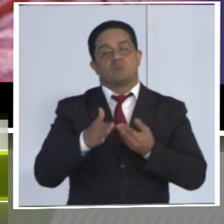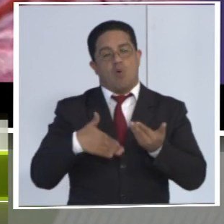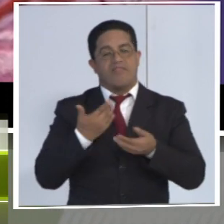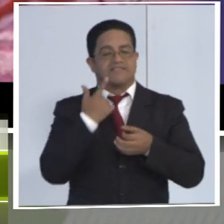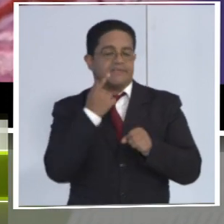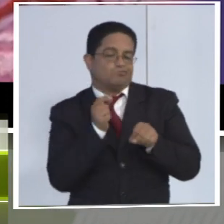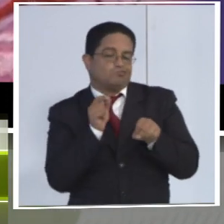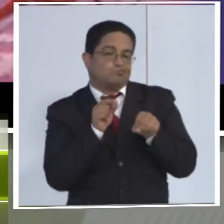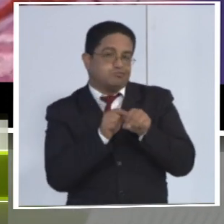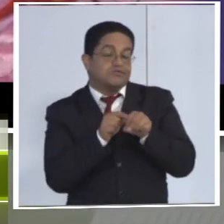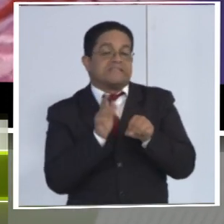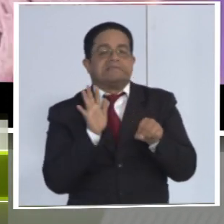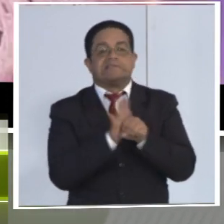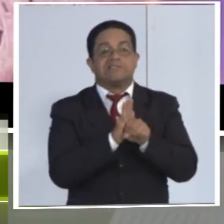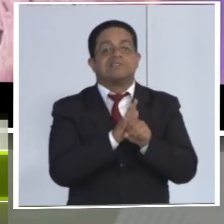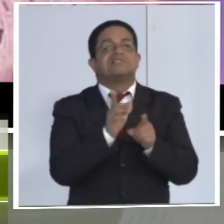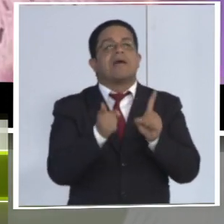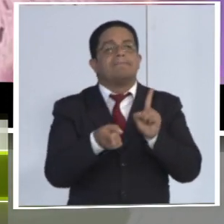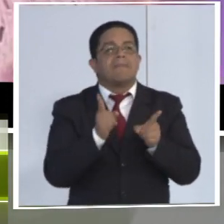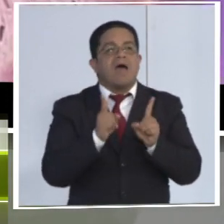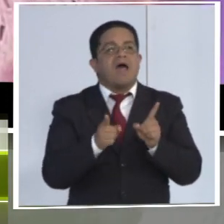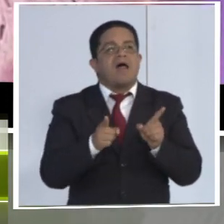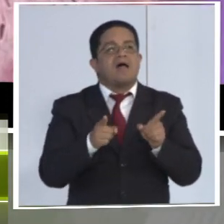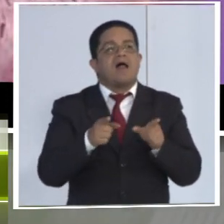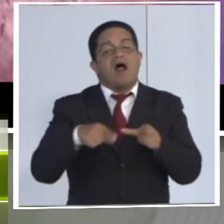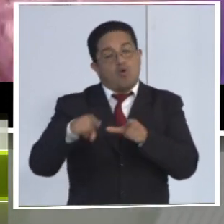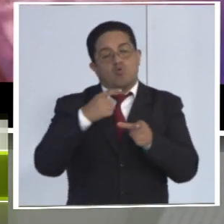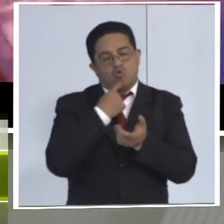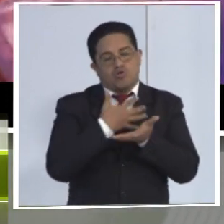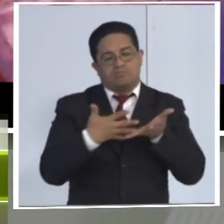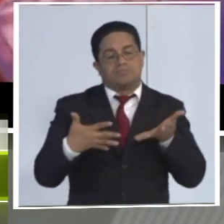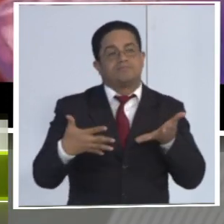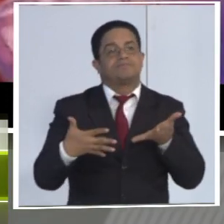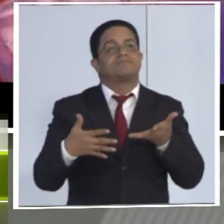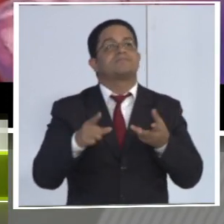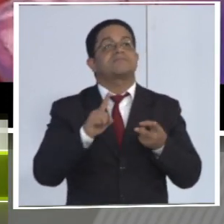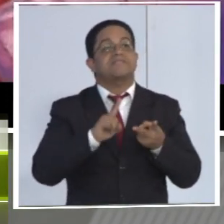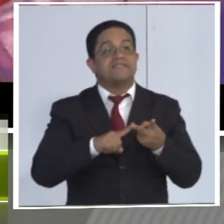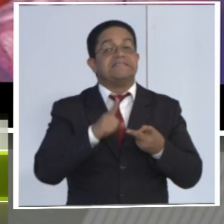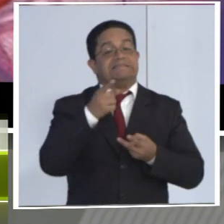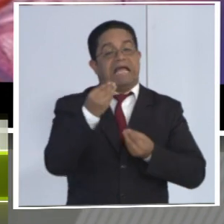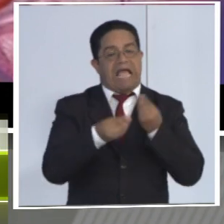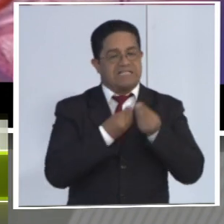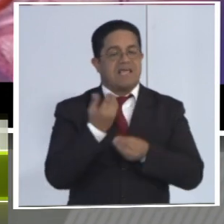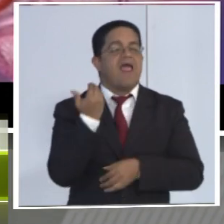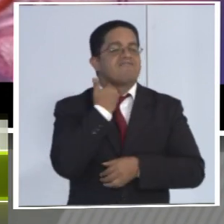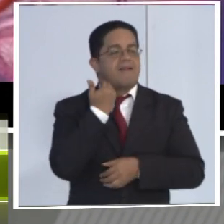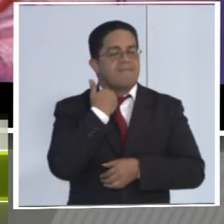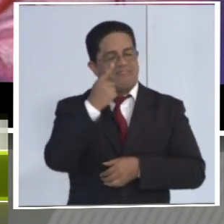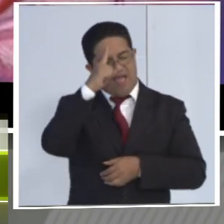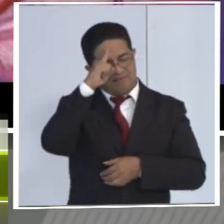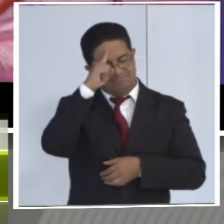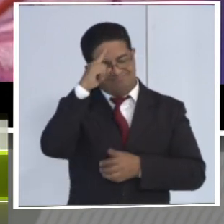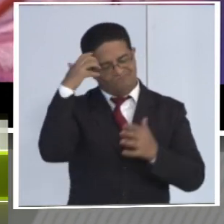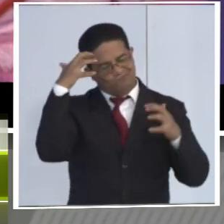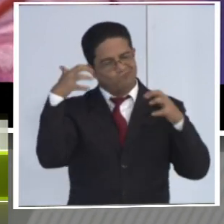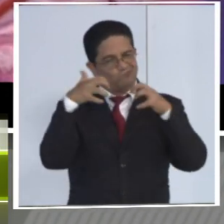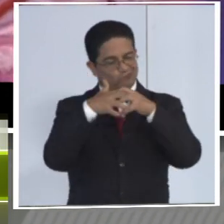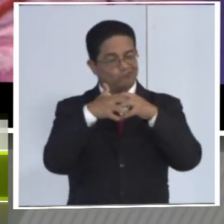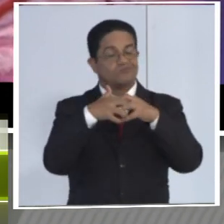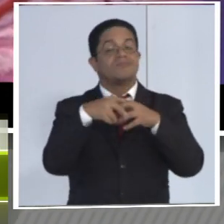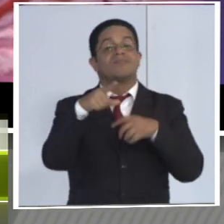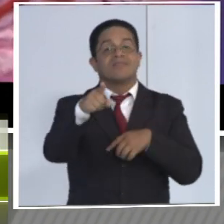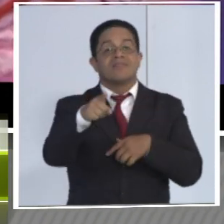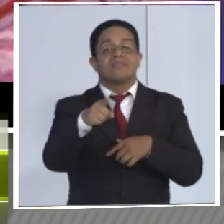cerebro, tapar ciertas arterias o arteriolas que son mucho más pequeñas y producir una enfermedad cerebrovascular isquémica. Una vez